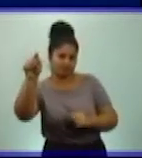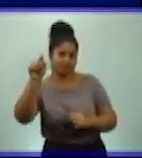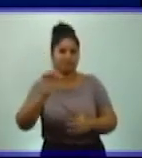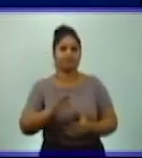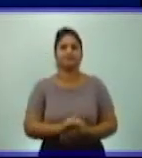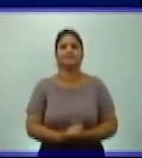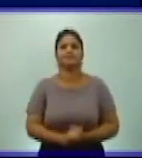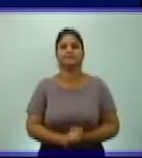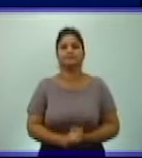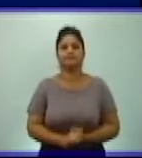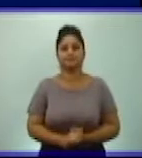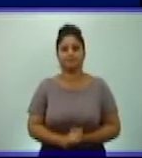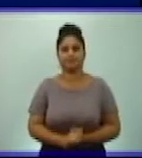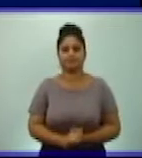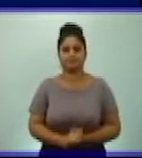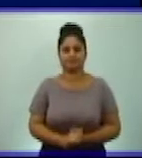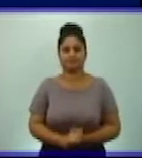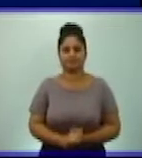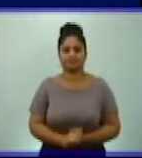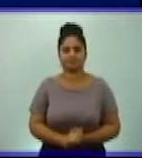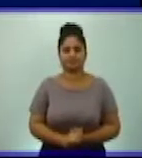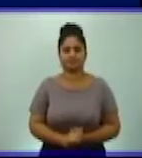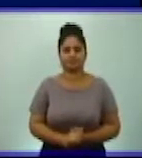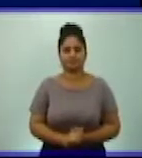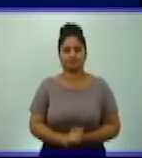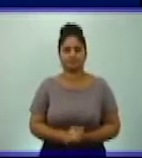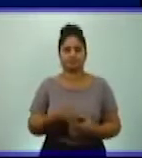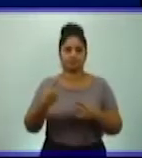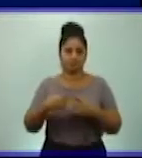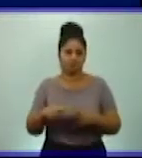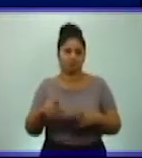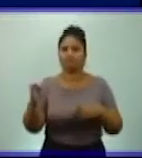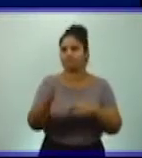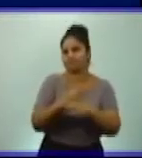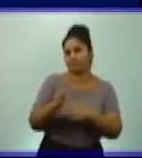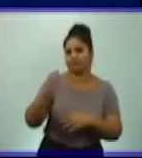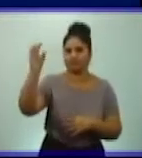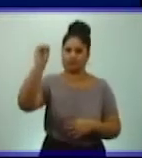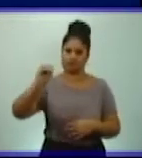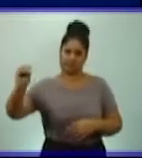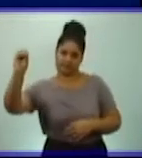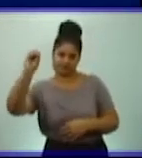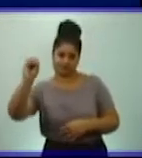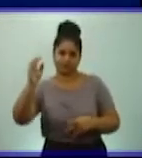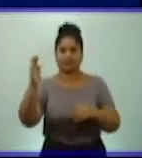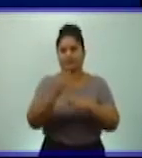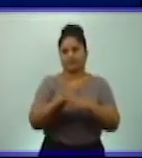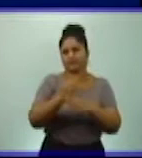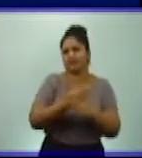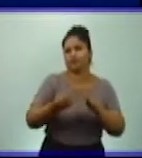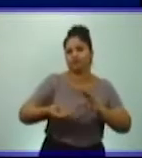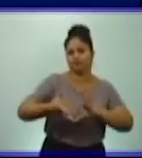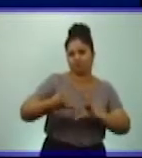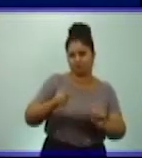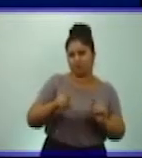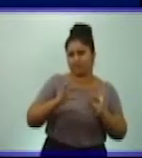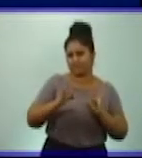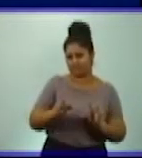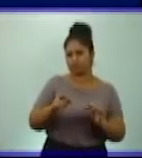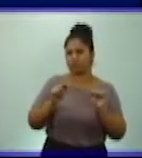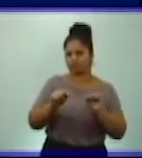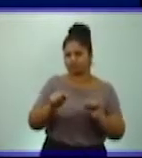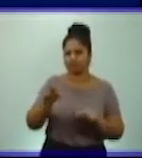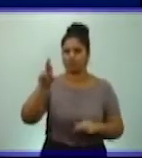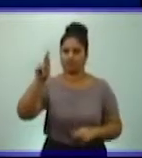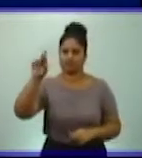ir ordenadas de distintas maneras, es decir, la rima se distribuye de acuerdo a la